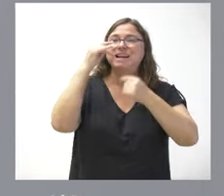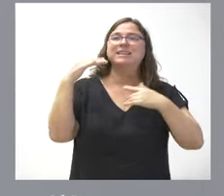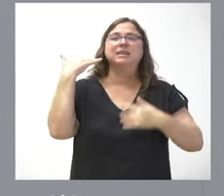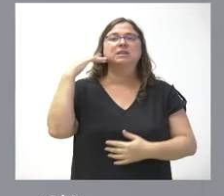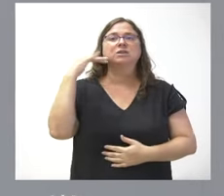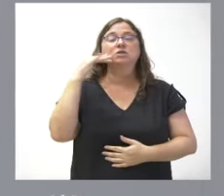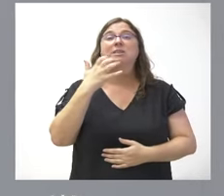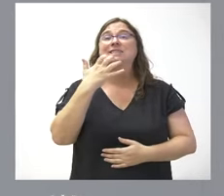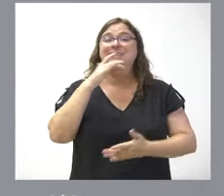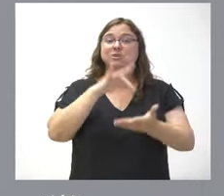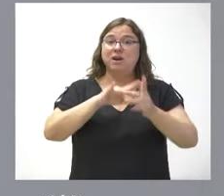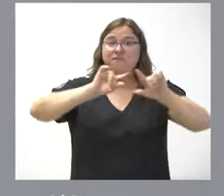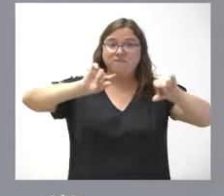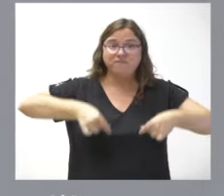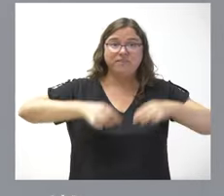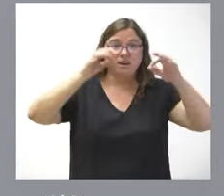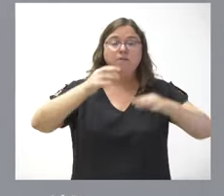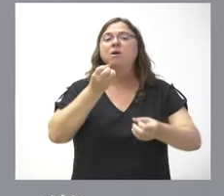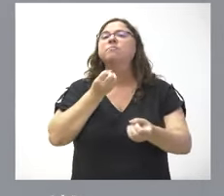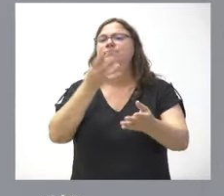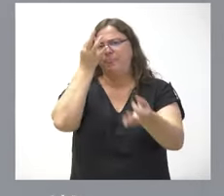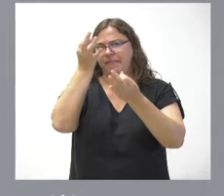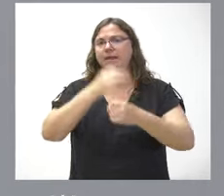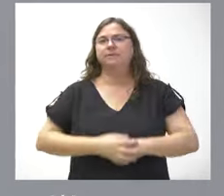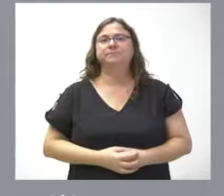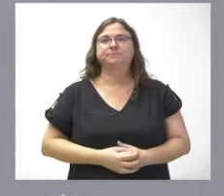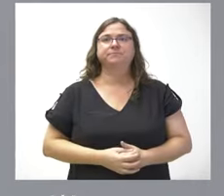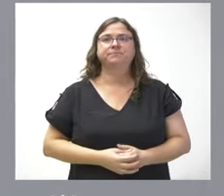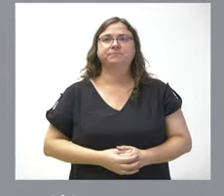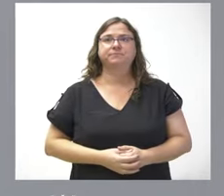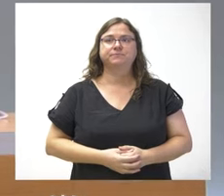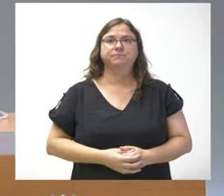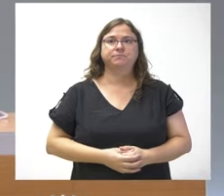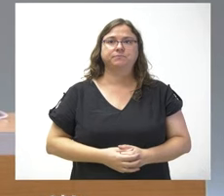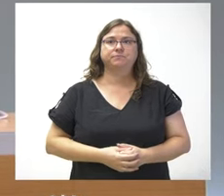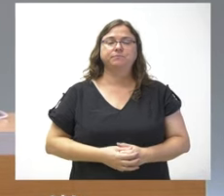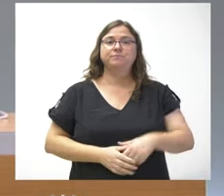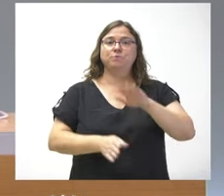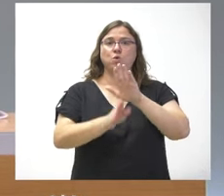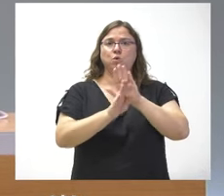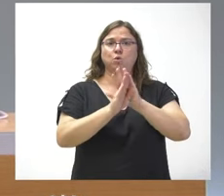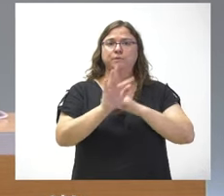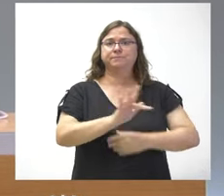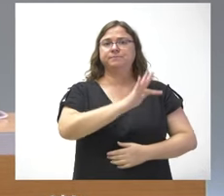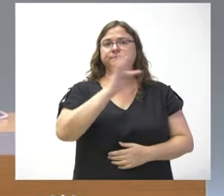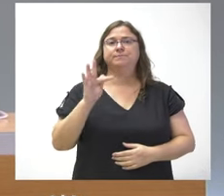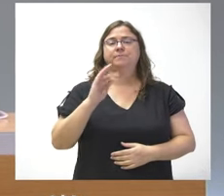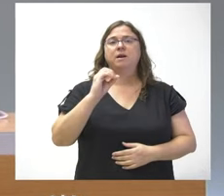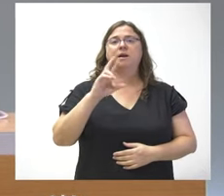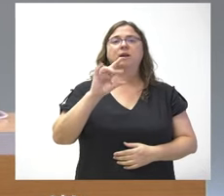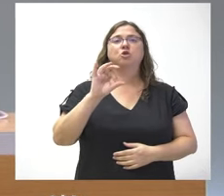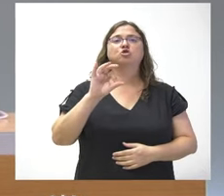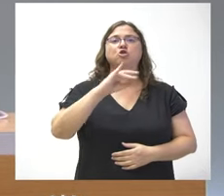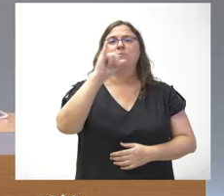seguro que cuando se firme el acuerdo correspondiente Le podremos dar detalles continuamos ahora con Carlos Domínguez de